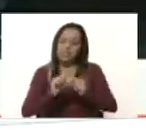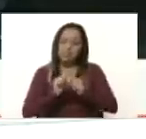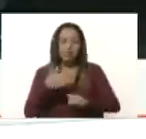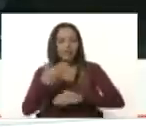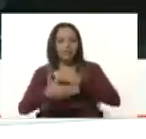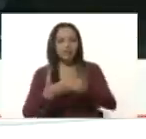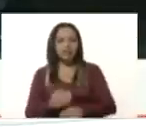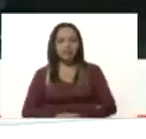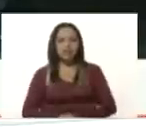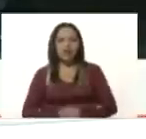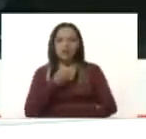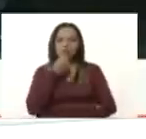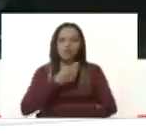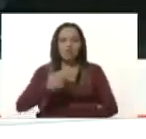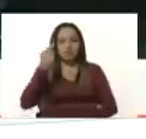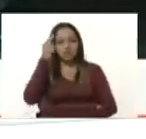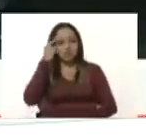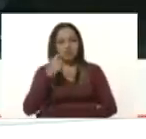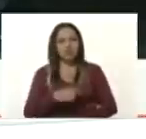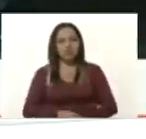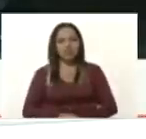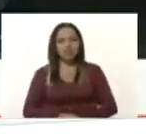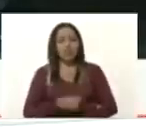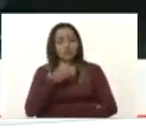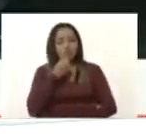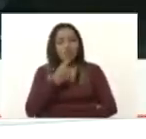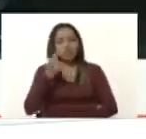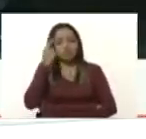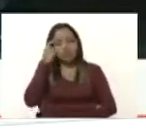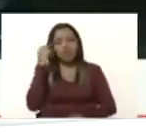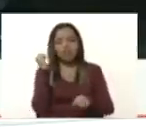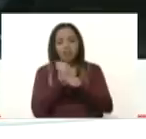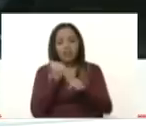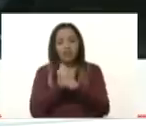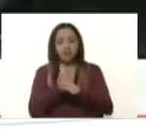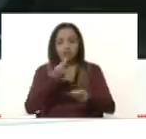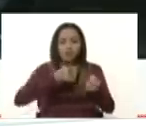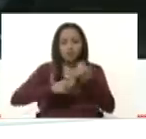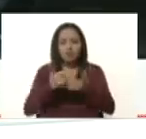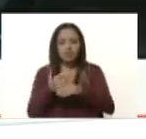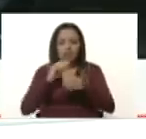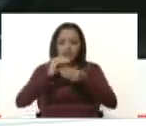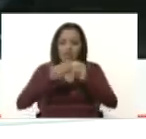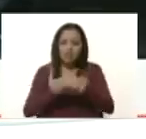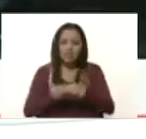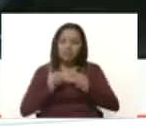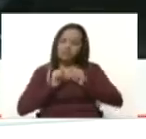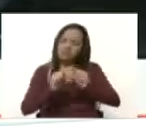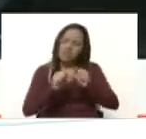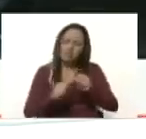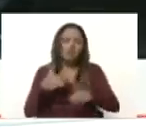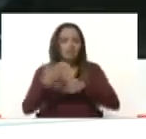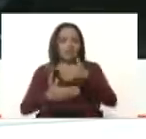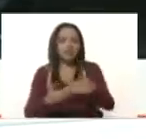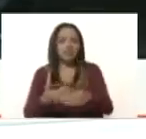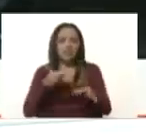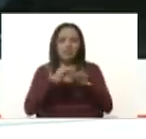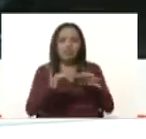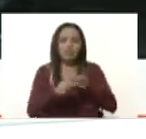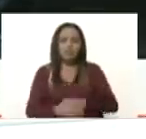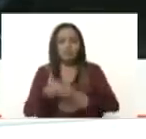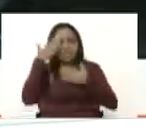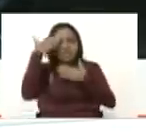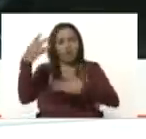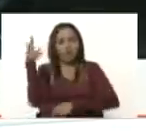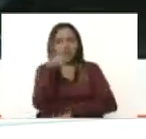avanzando. Buena jornada económica, productiva y seguimos avanzando con el Petro. Mi saludo